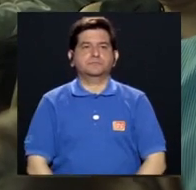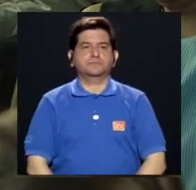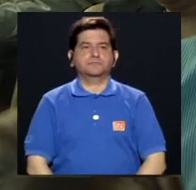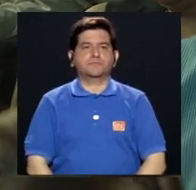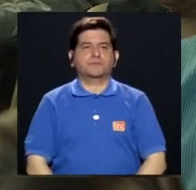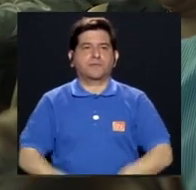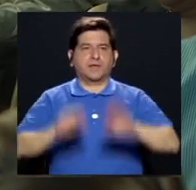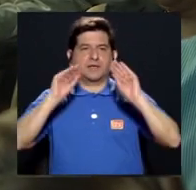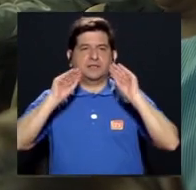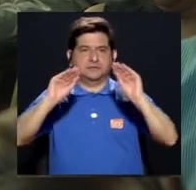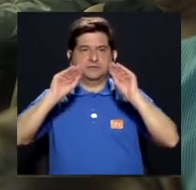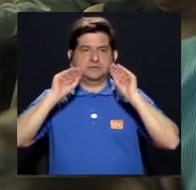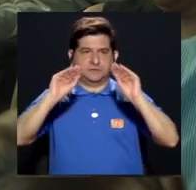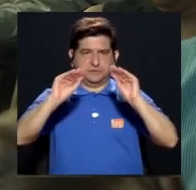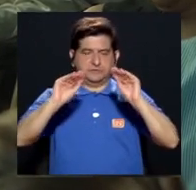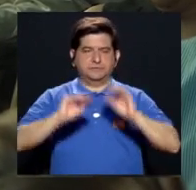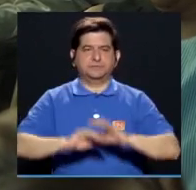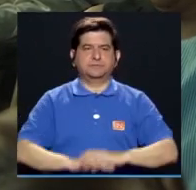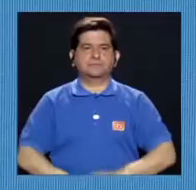a la docencia.